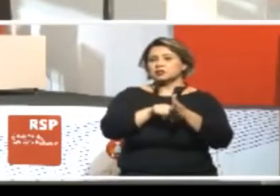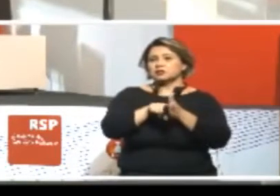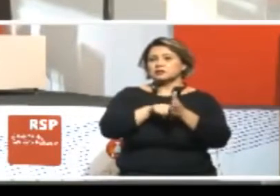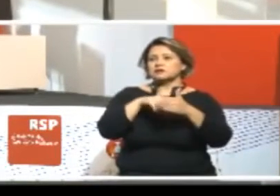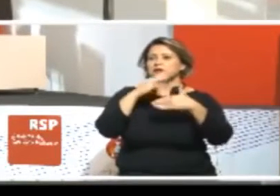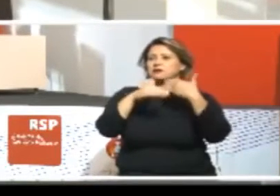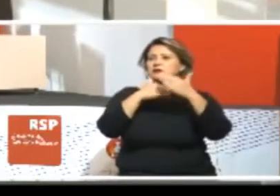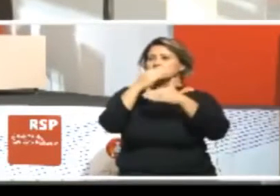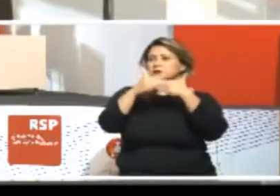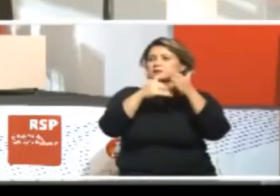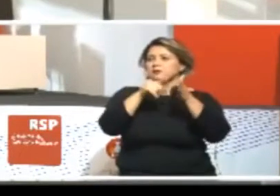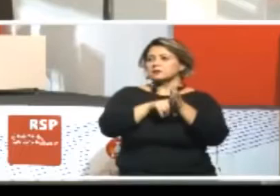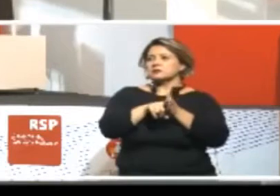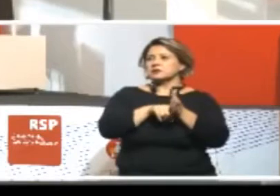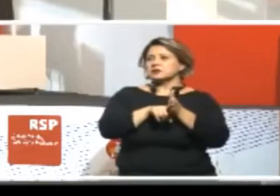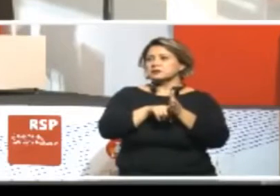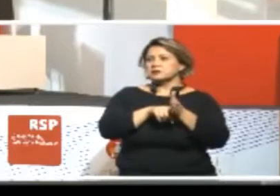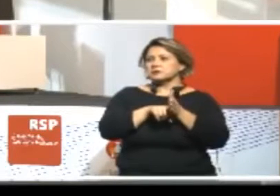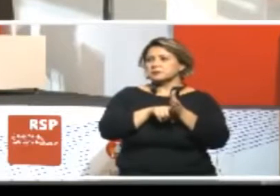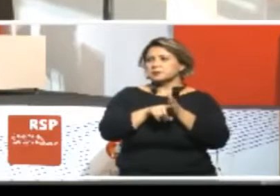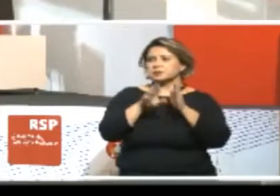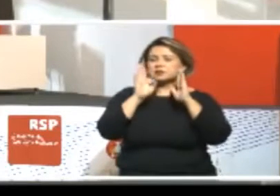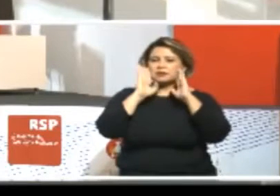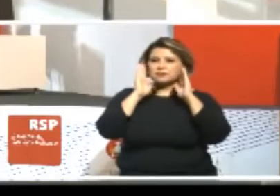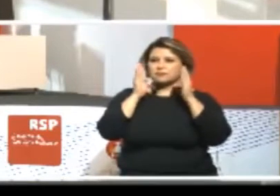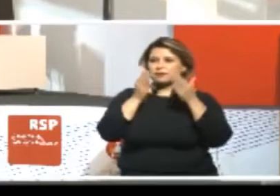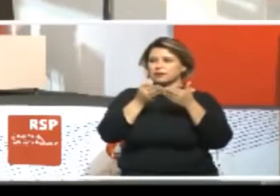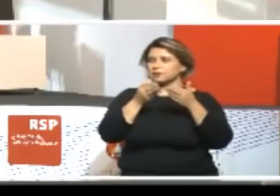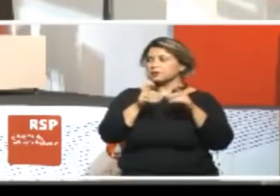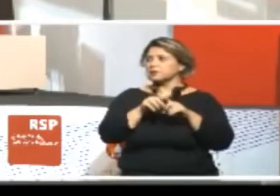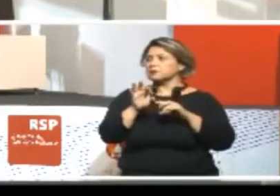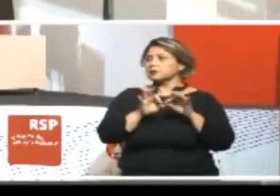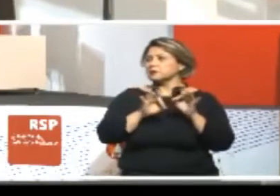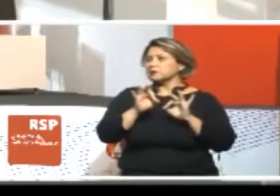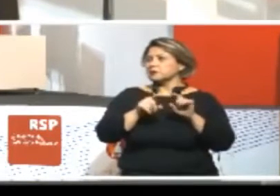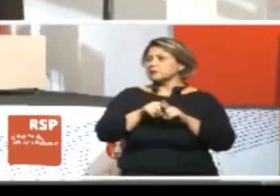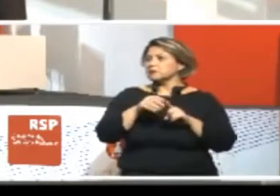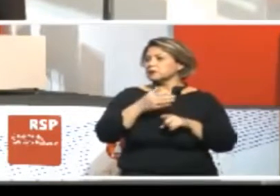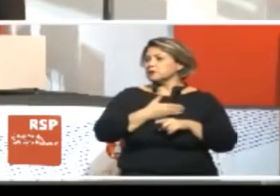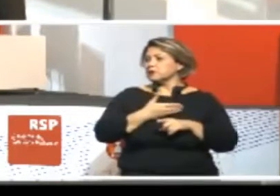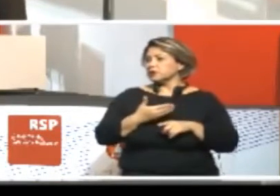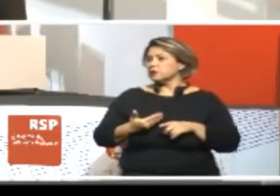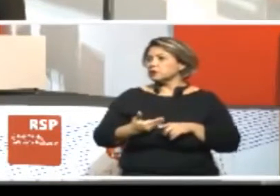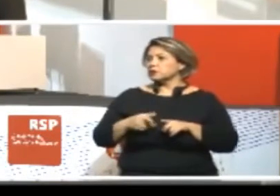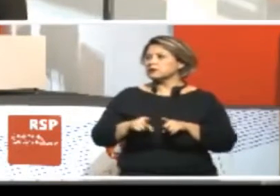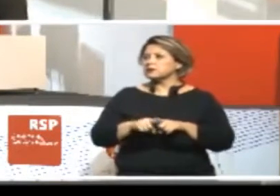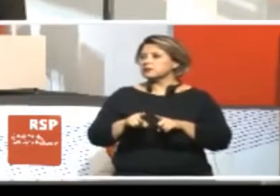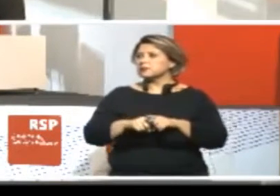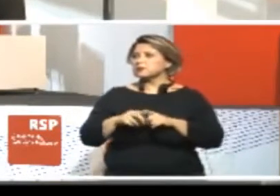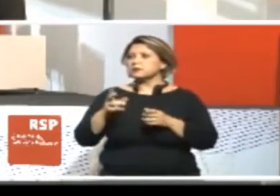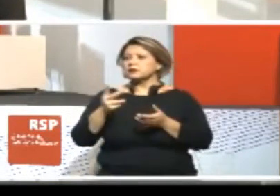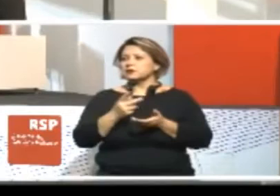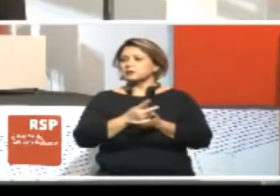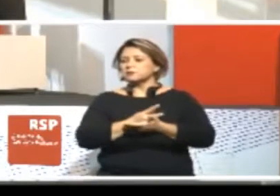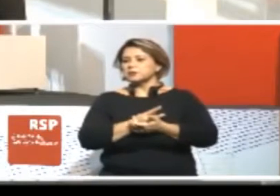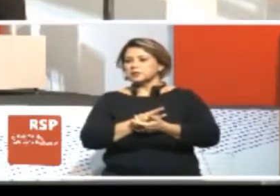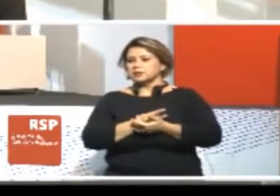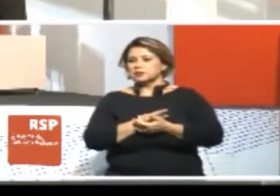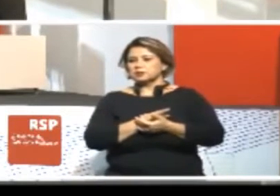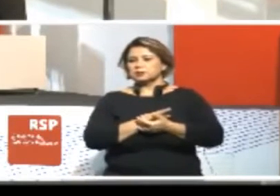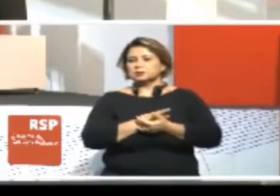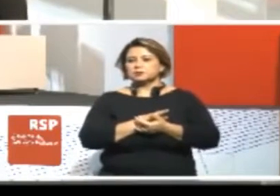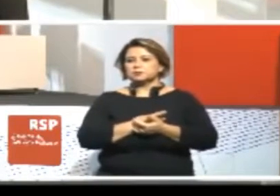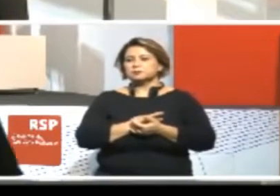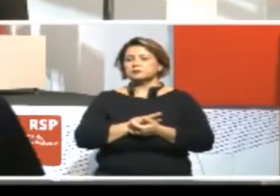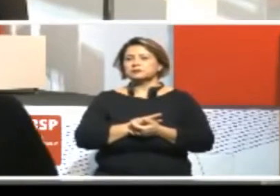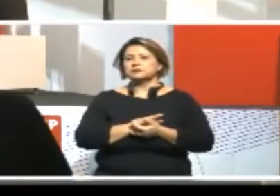sobre gestão pública, em especial enfoque em governança, inovação e governo local, organizou a publicação Comparative Public